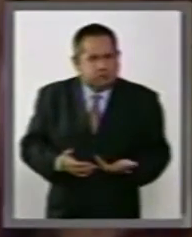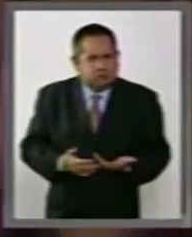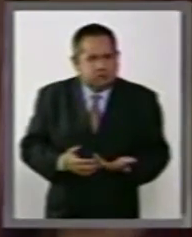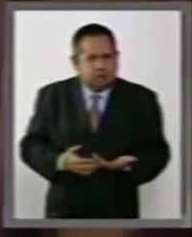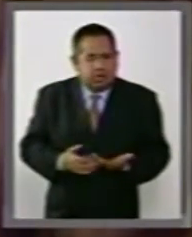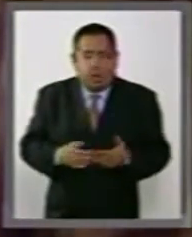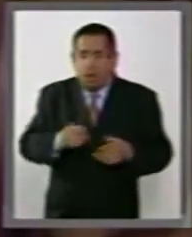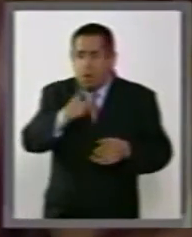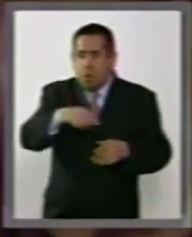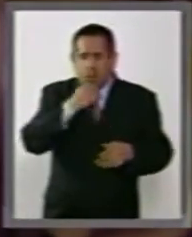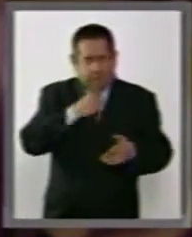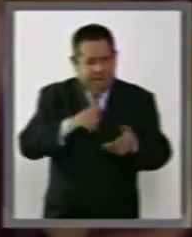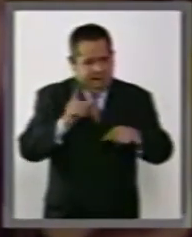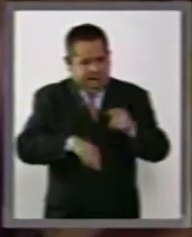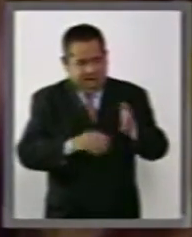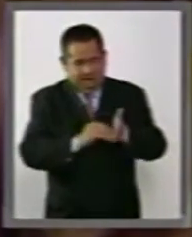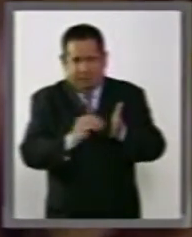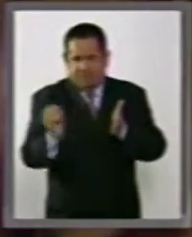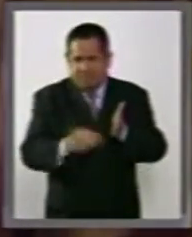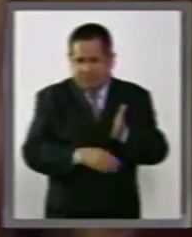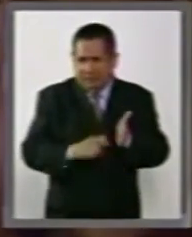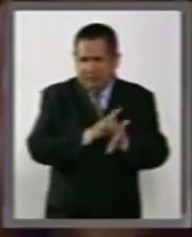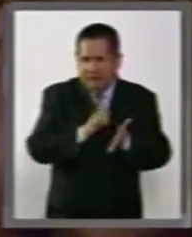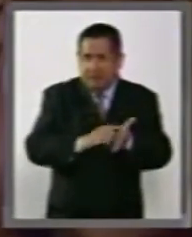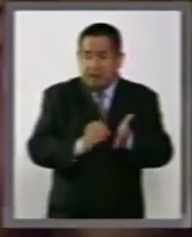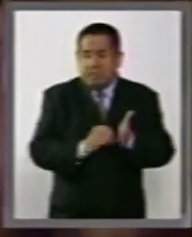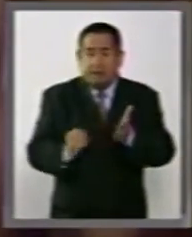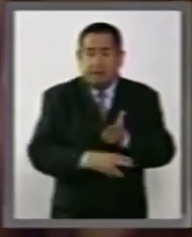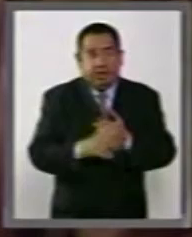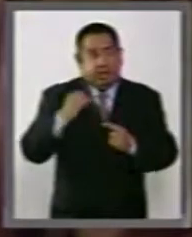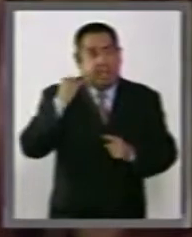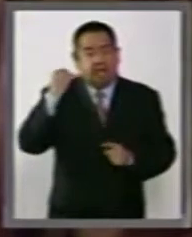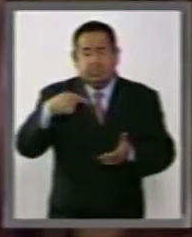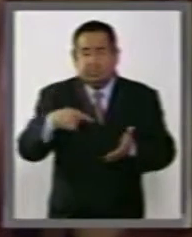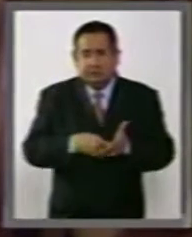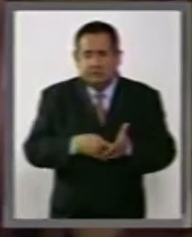aunque eliminen de la ley estos preceptos,